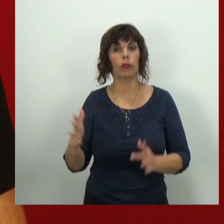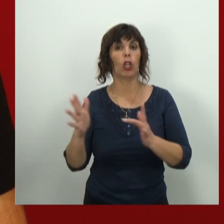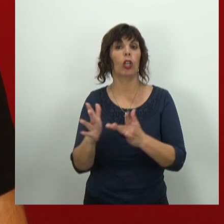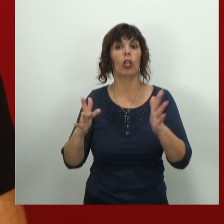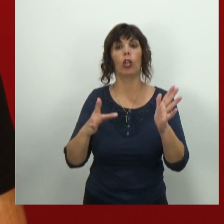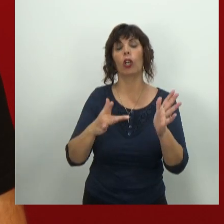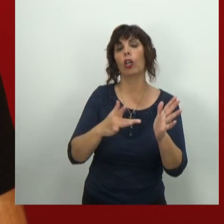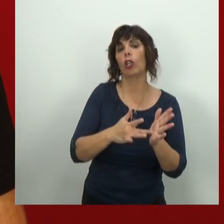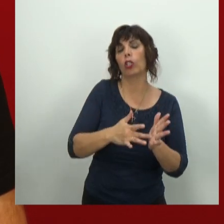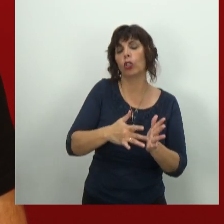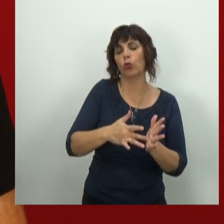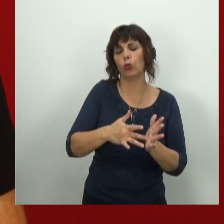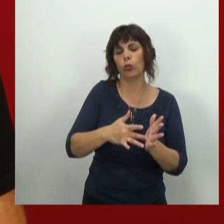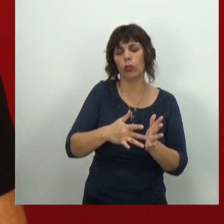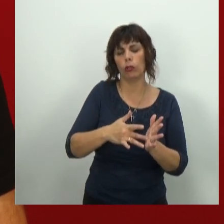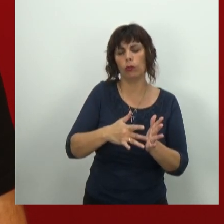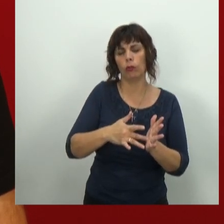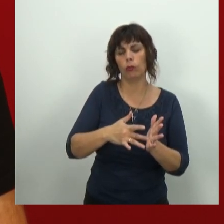Yeshua Mashiach Adonai,